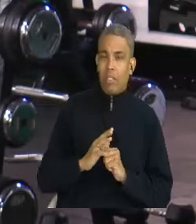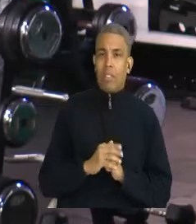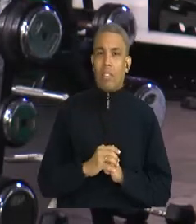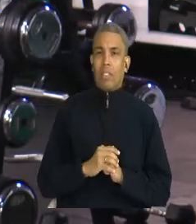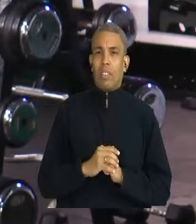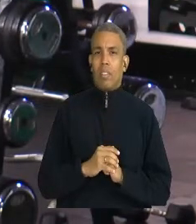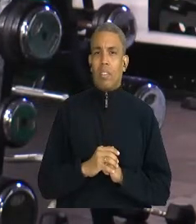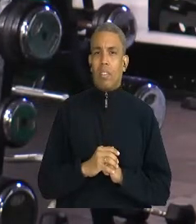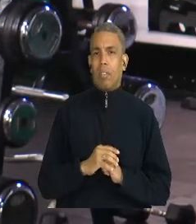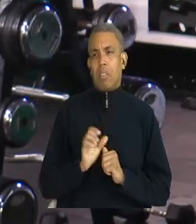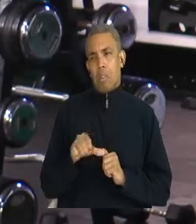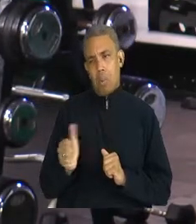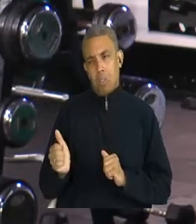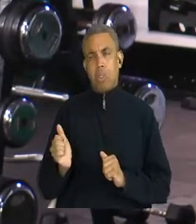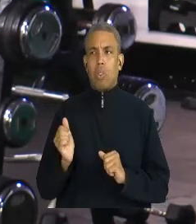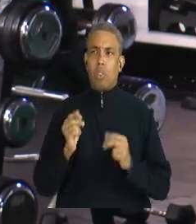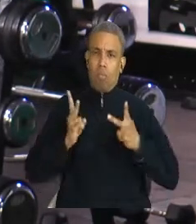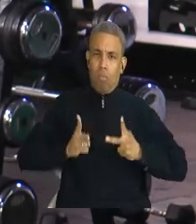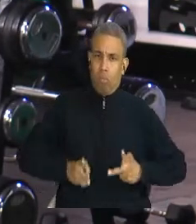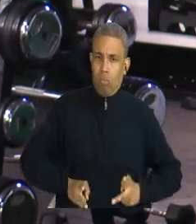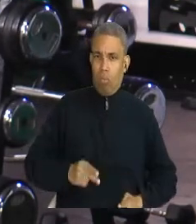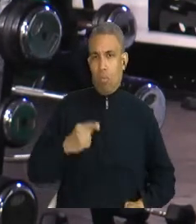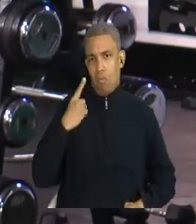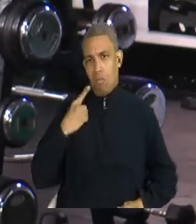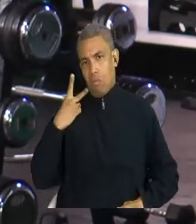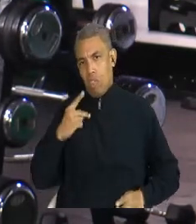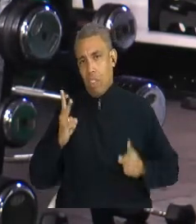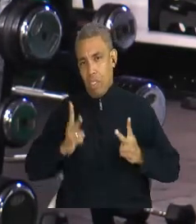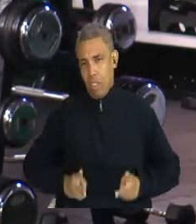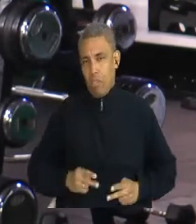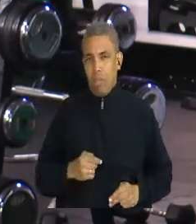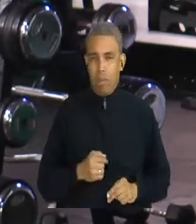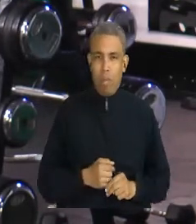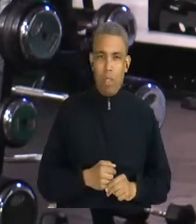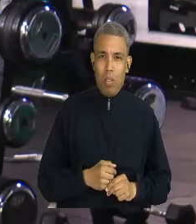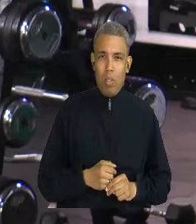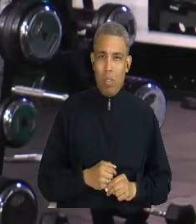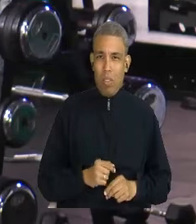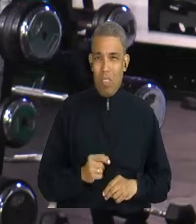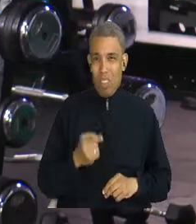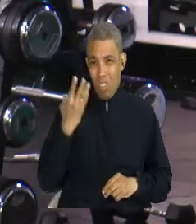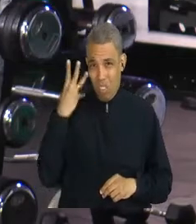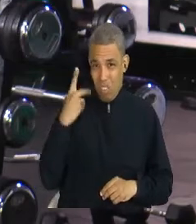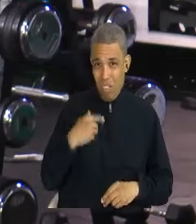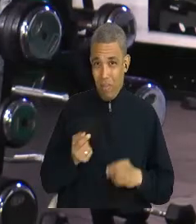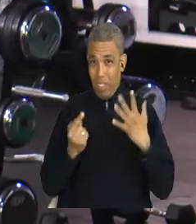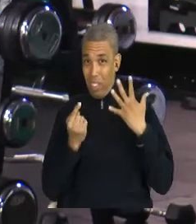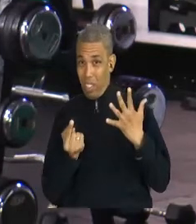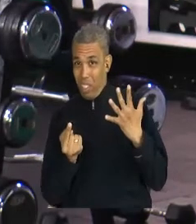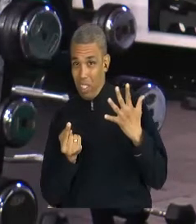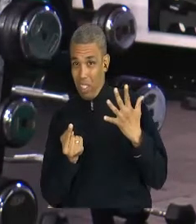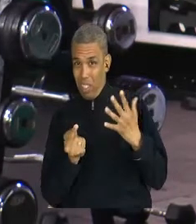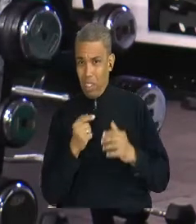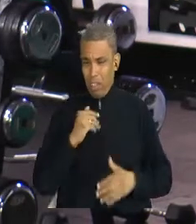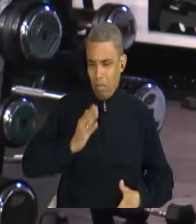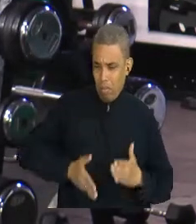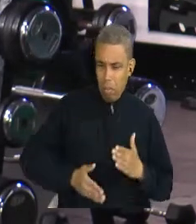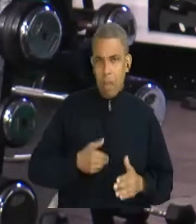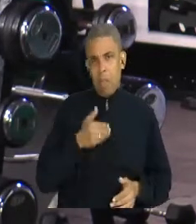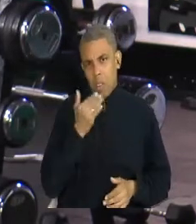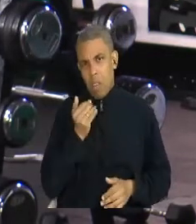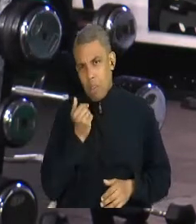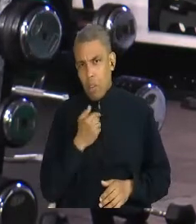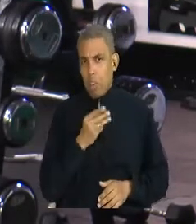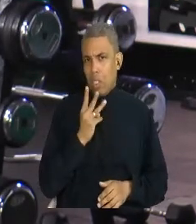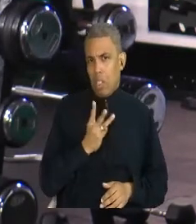podría descansar, pero si las personas pueden ir 6 días a la semana, excelente, pero lo más recomendable es que vengan entre 3 a 4 días